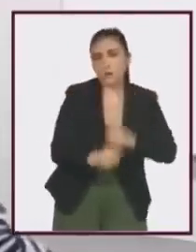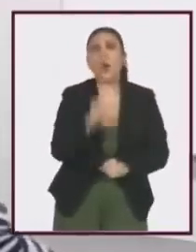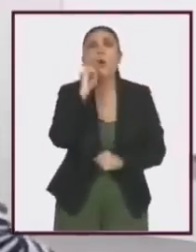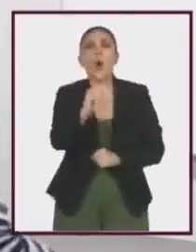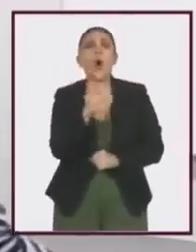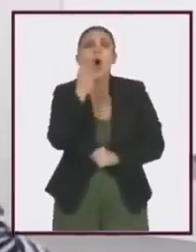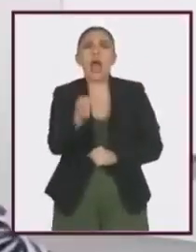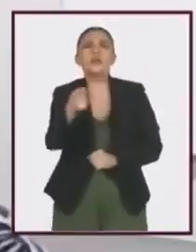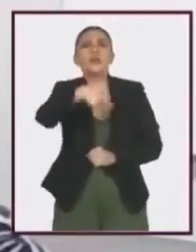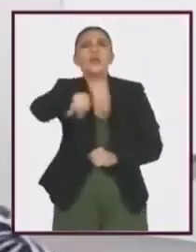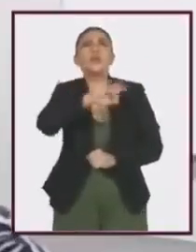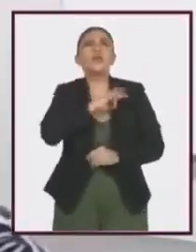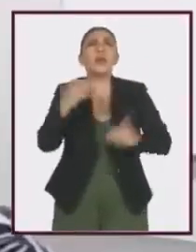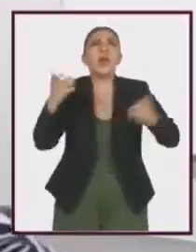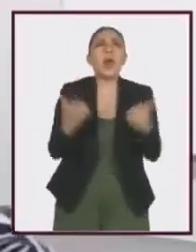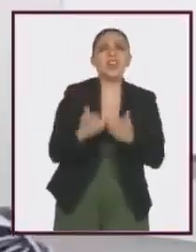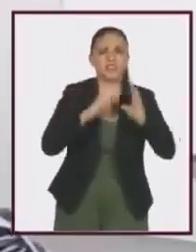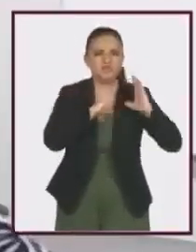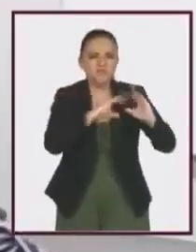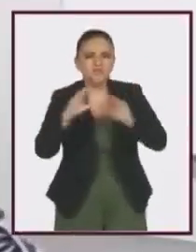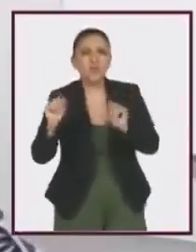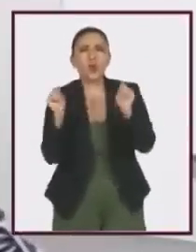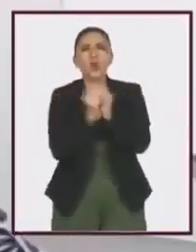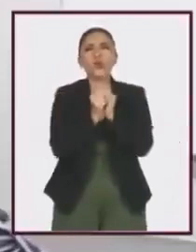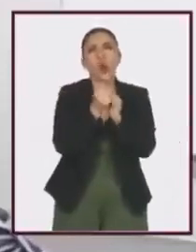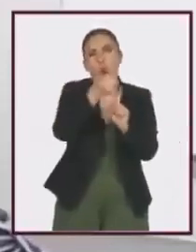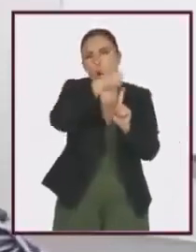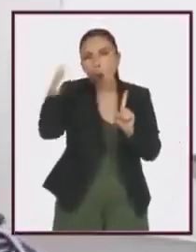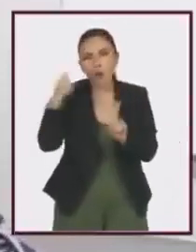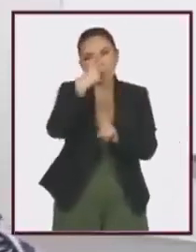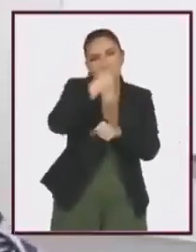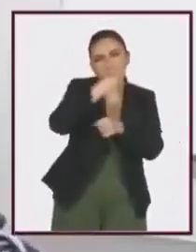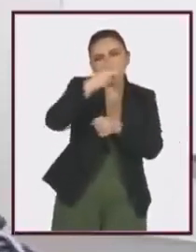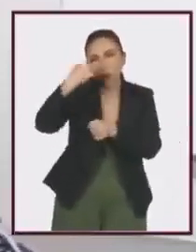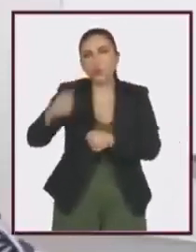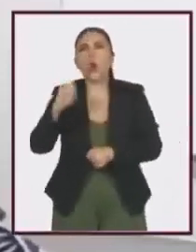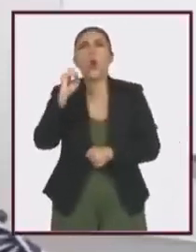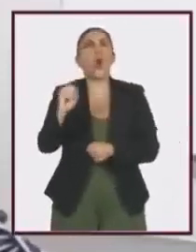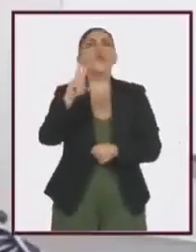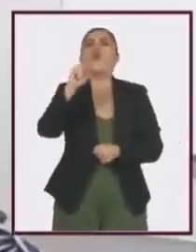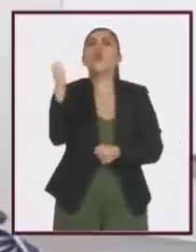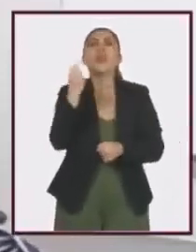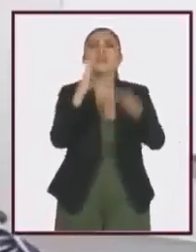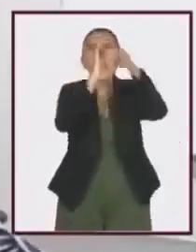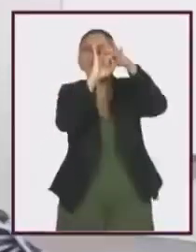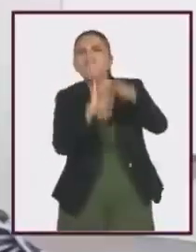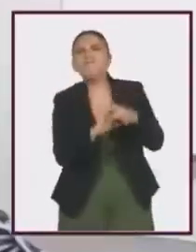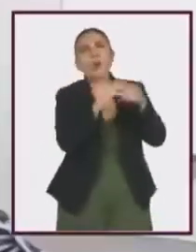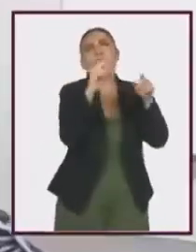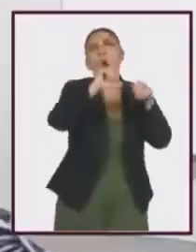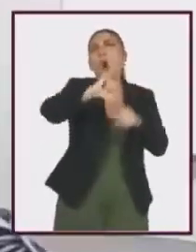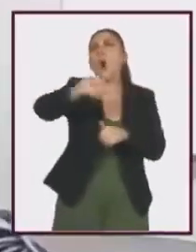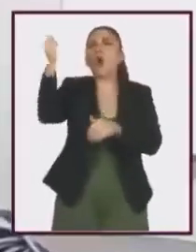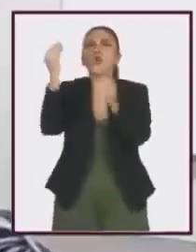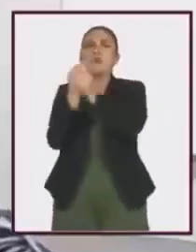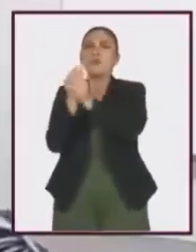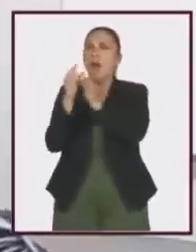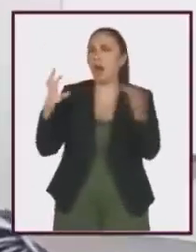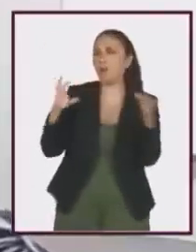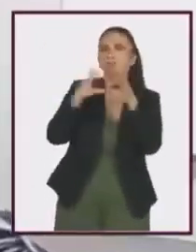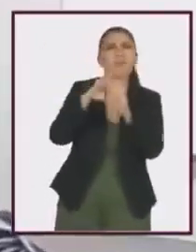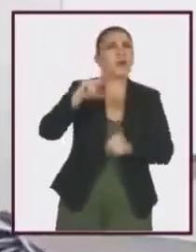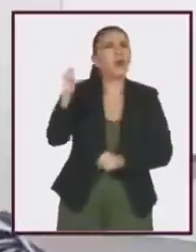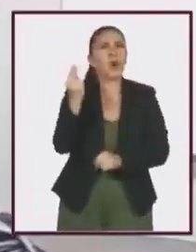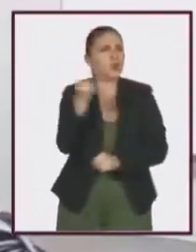lo van a ir trabajando de manera secuenciada y no articulado a ningún otro contenido.